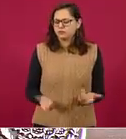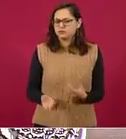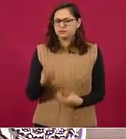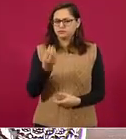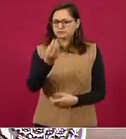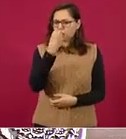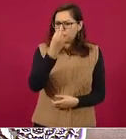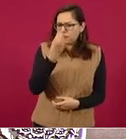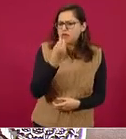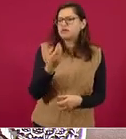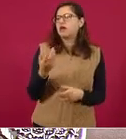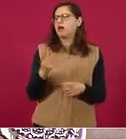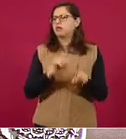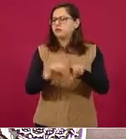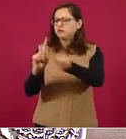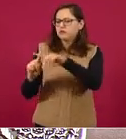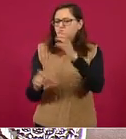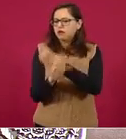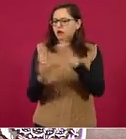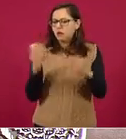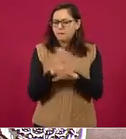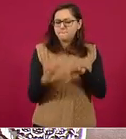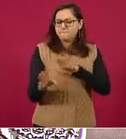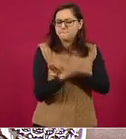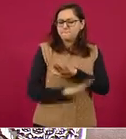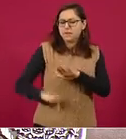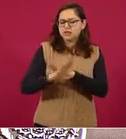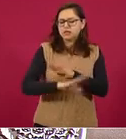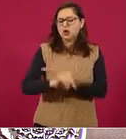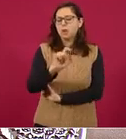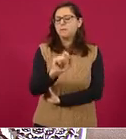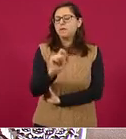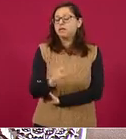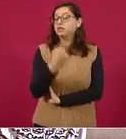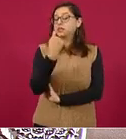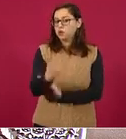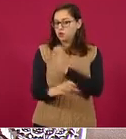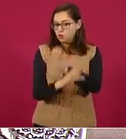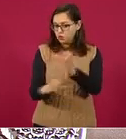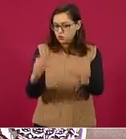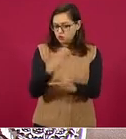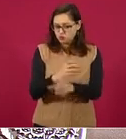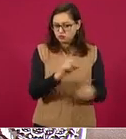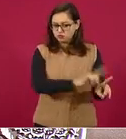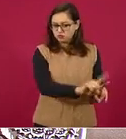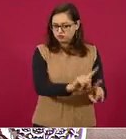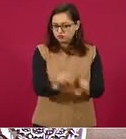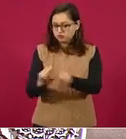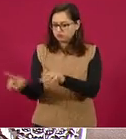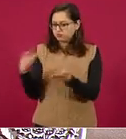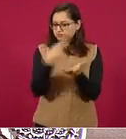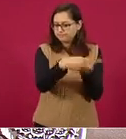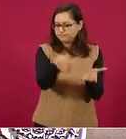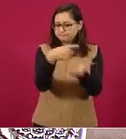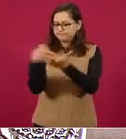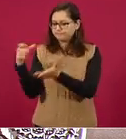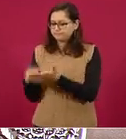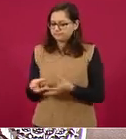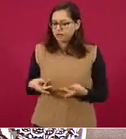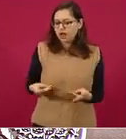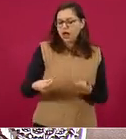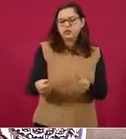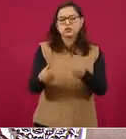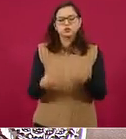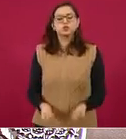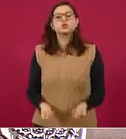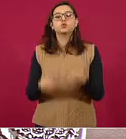básicos para verlo en las cuatro zonas, cómo se comportó la semana pasada. Recuerden que vamos y compramos a